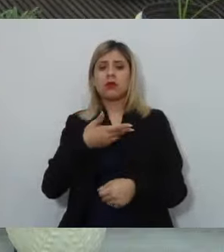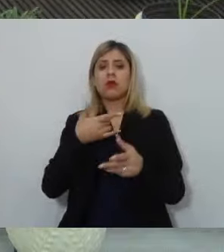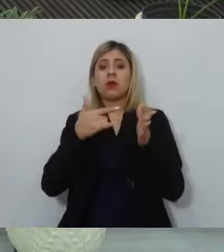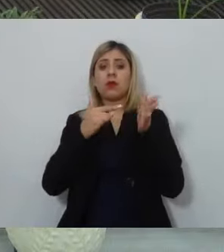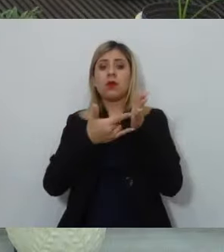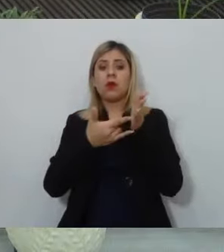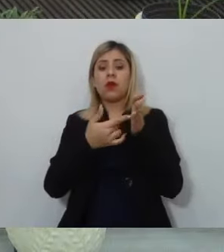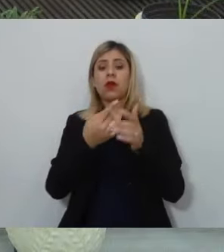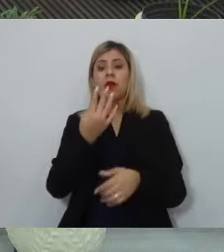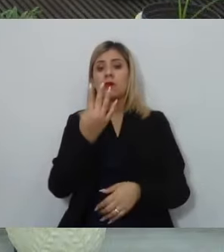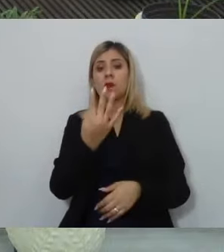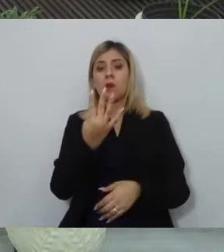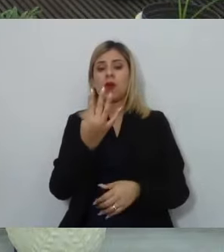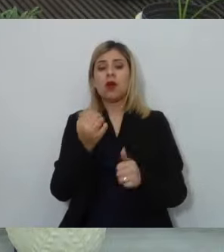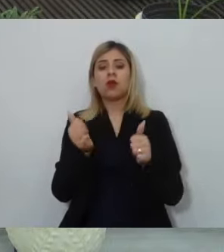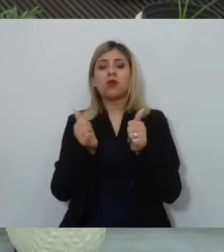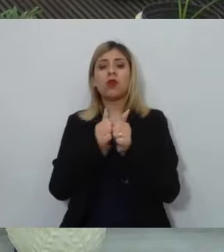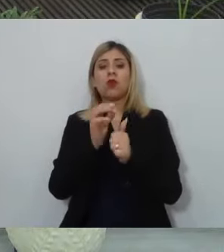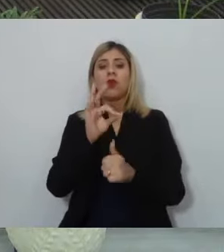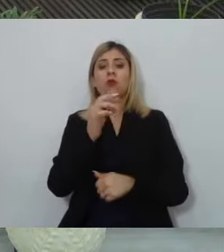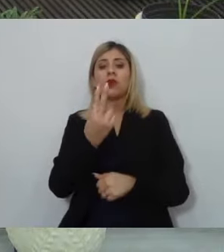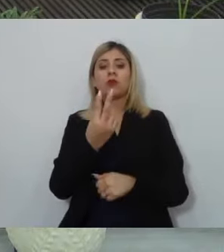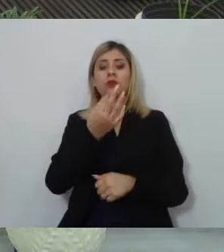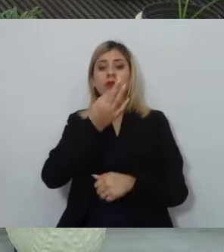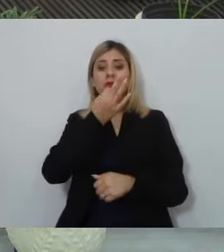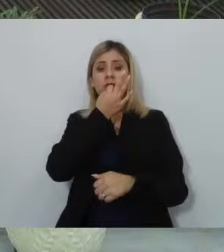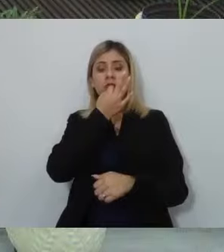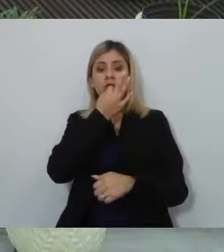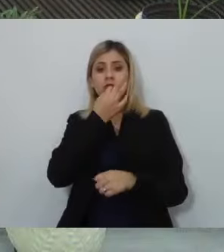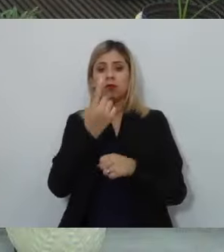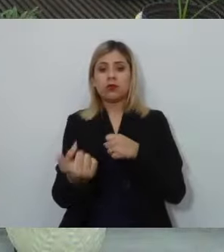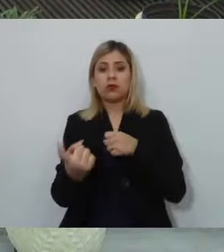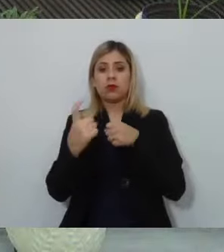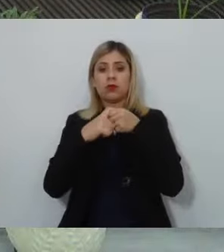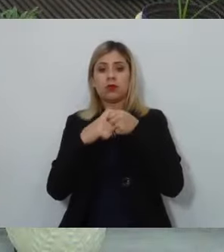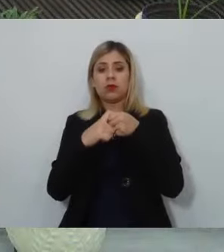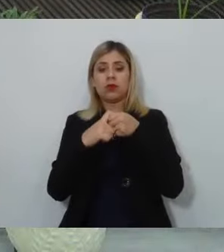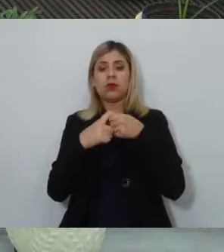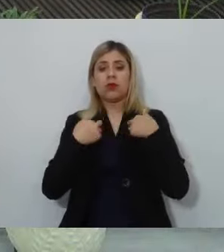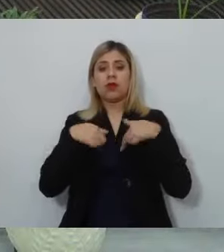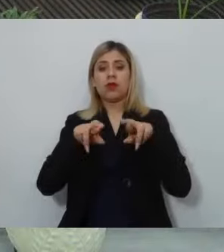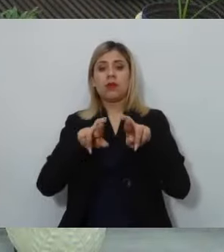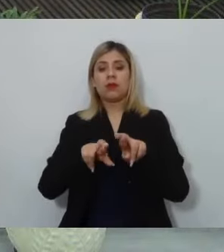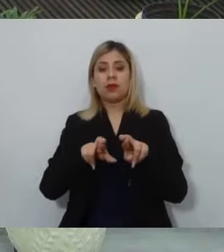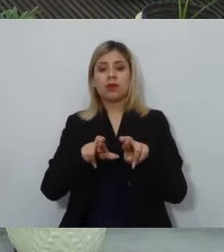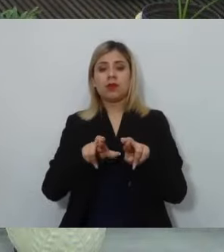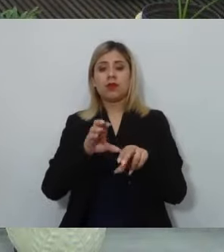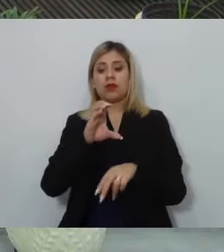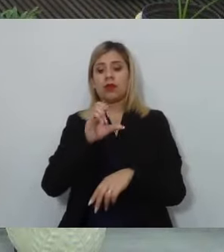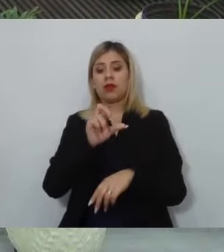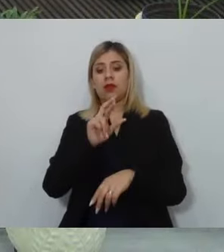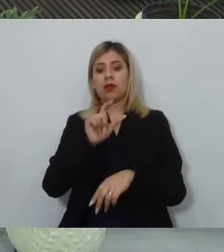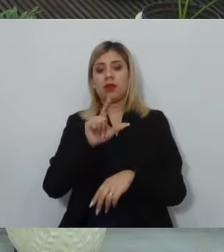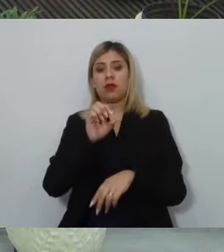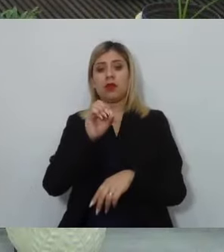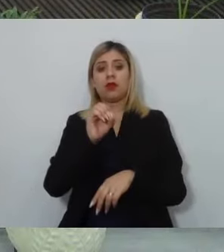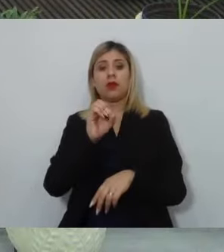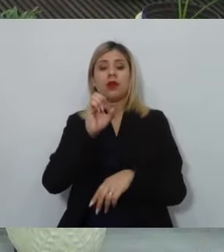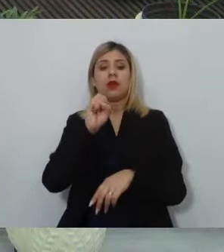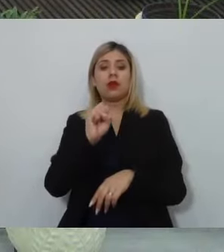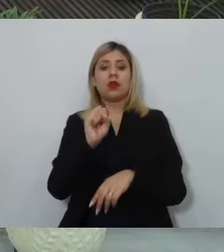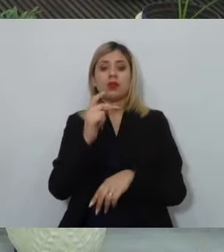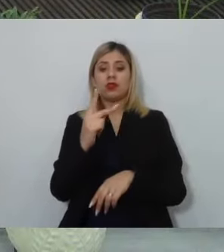58 minutos ingresó a la sesión el representante propietario Ricardo Ramírez Aguilera del partido